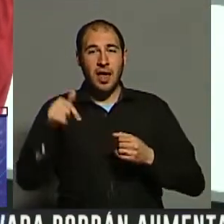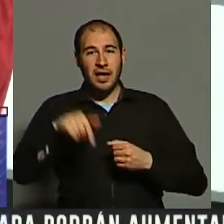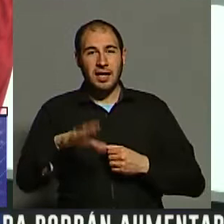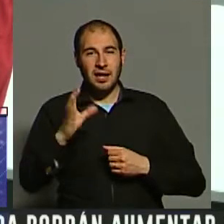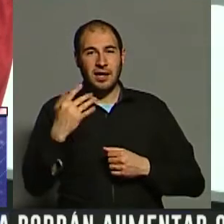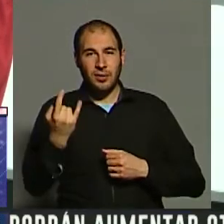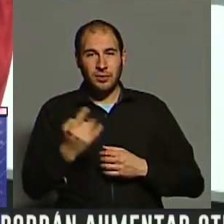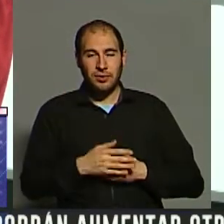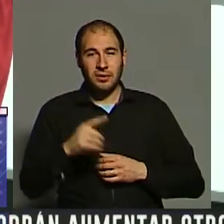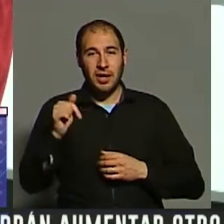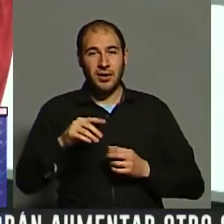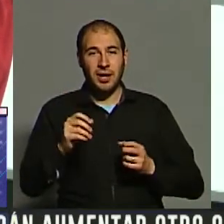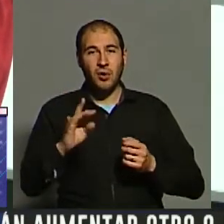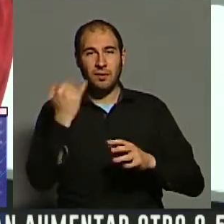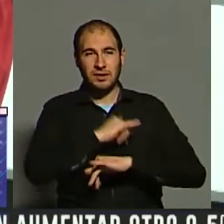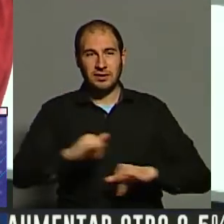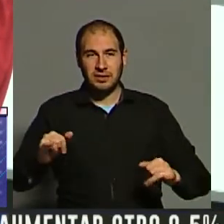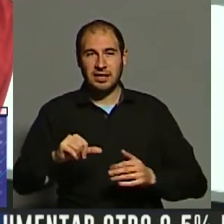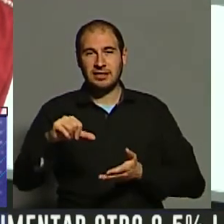de señaló en esto que es universidad noticias edición central